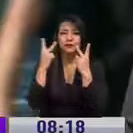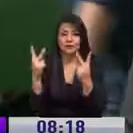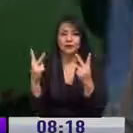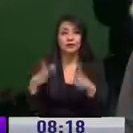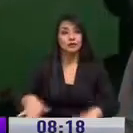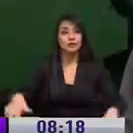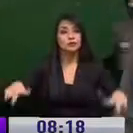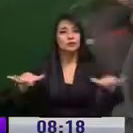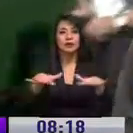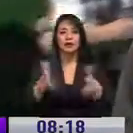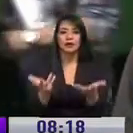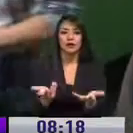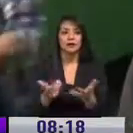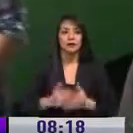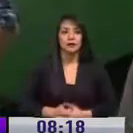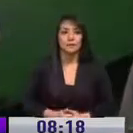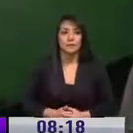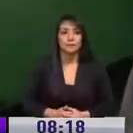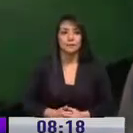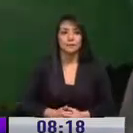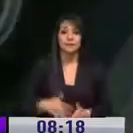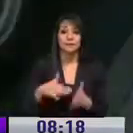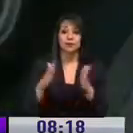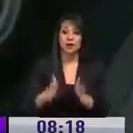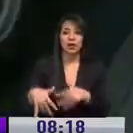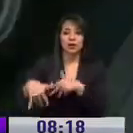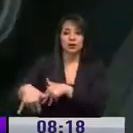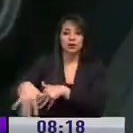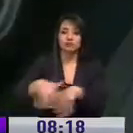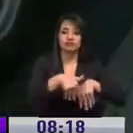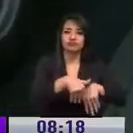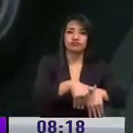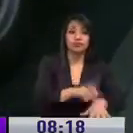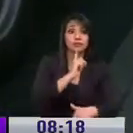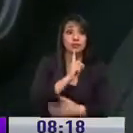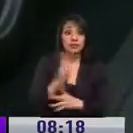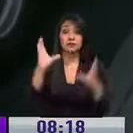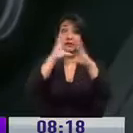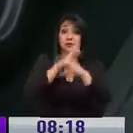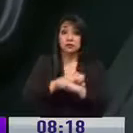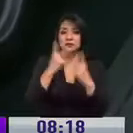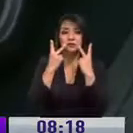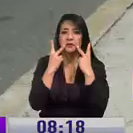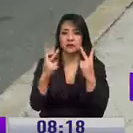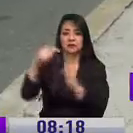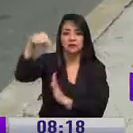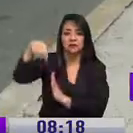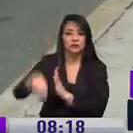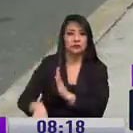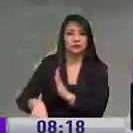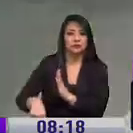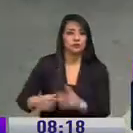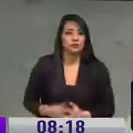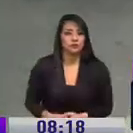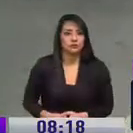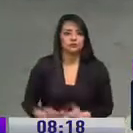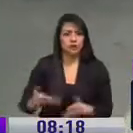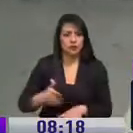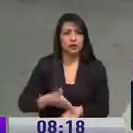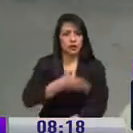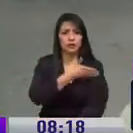sector es de puros estudiantes. Los transeúntes aseguran que en las noches no se ve el hoyo e incluso ya ha